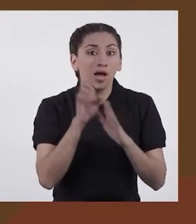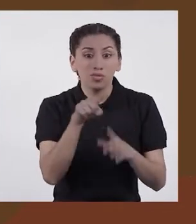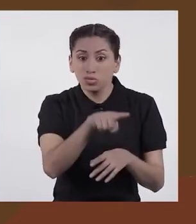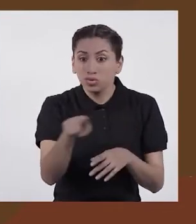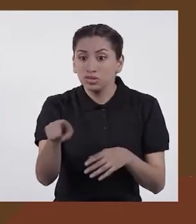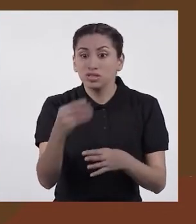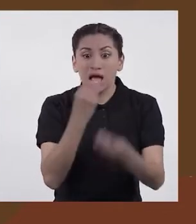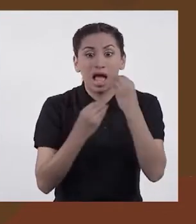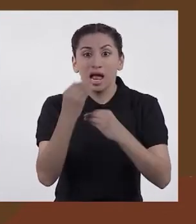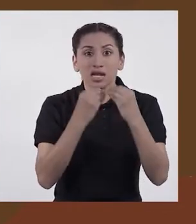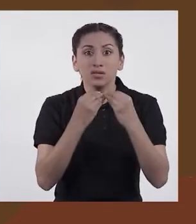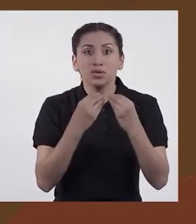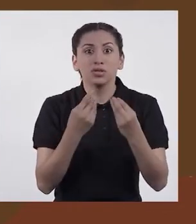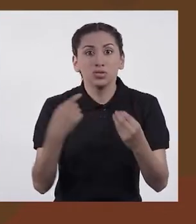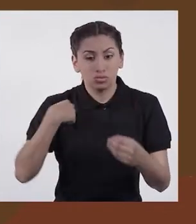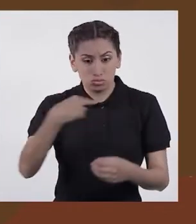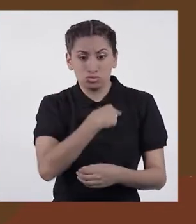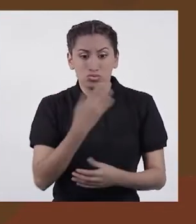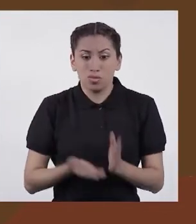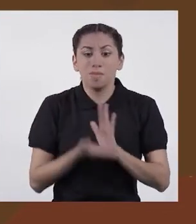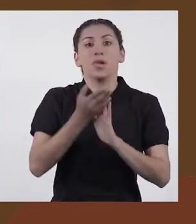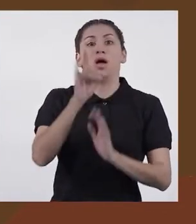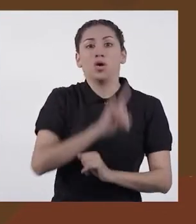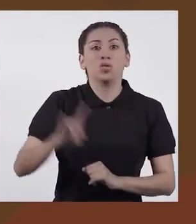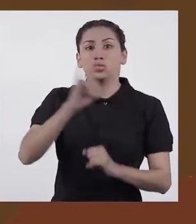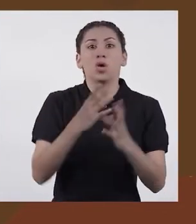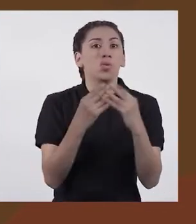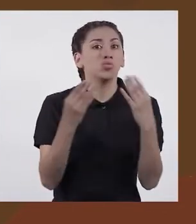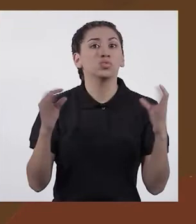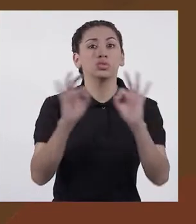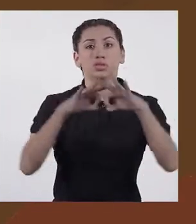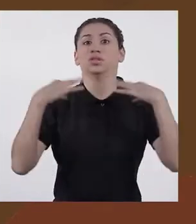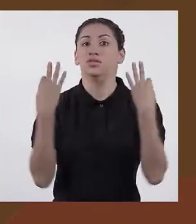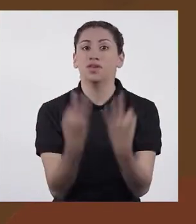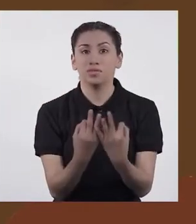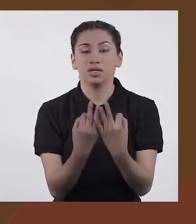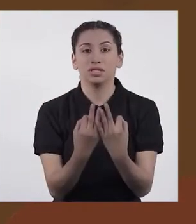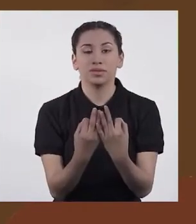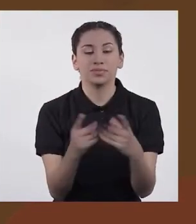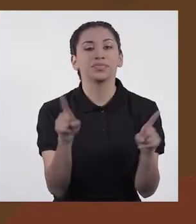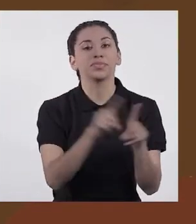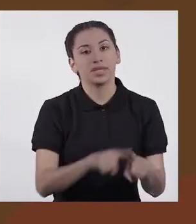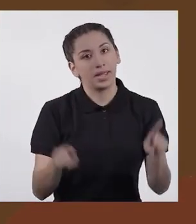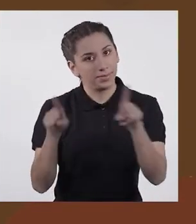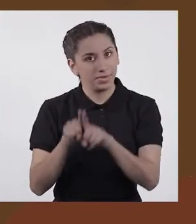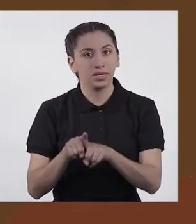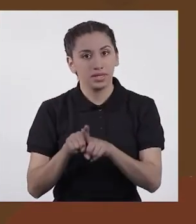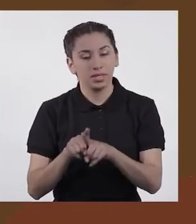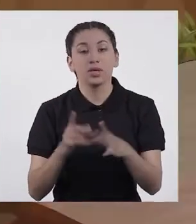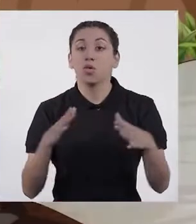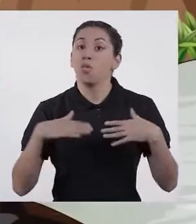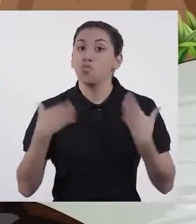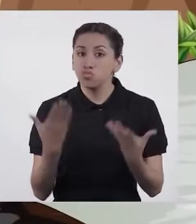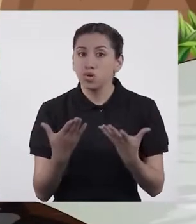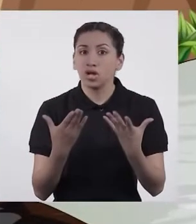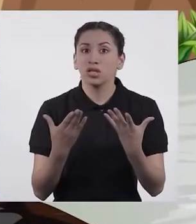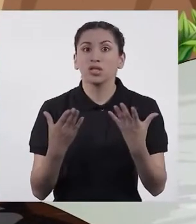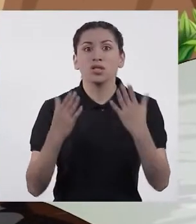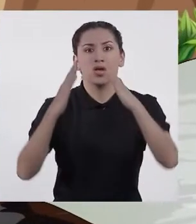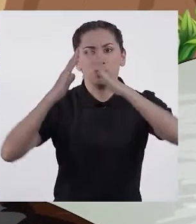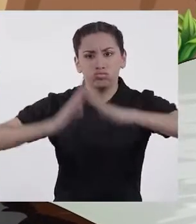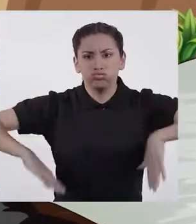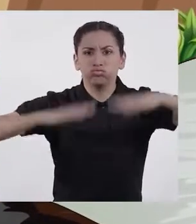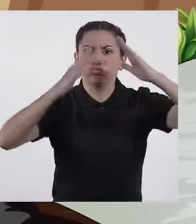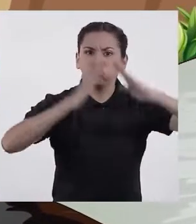esos alimentos son los que más comemos muchas familias. También se podría destruir